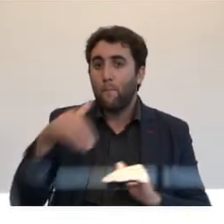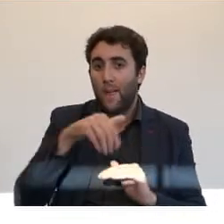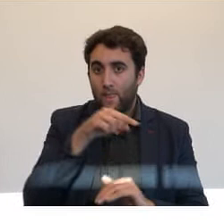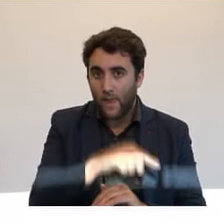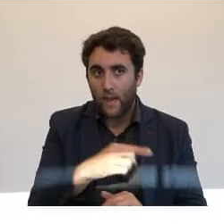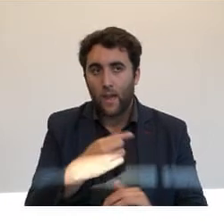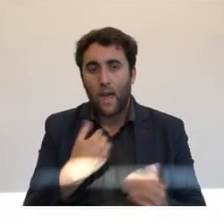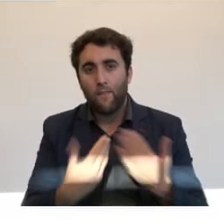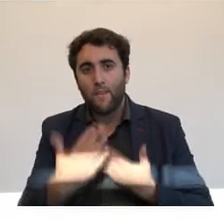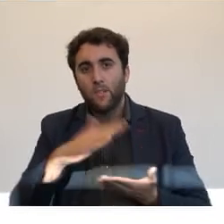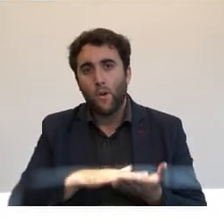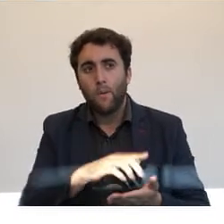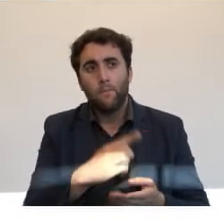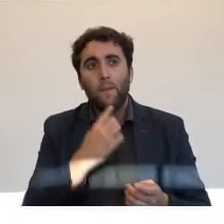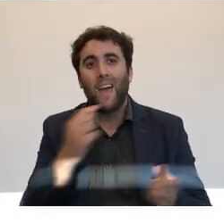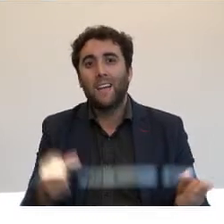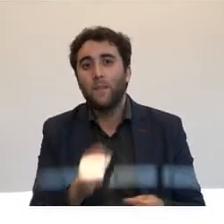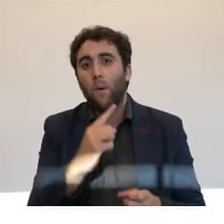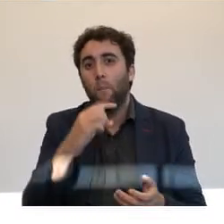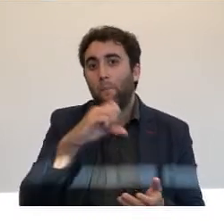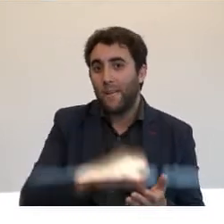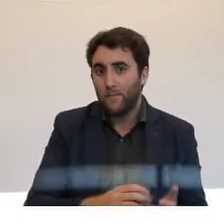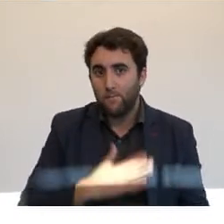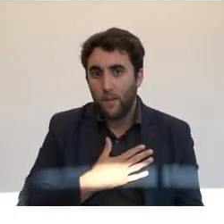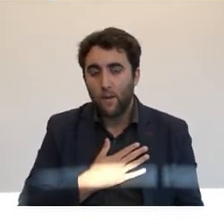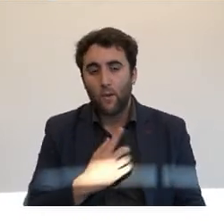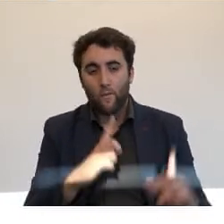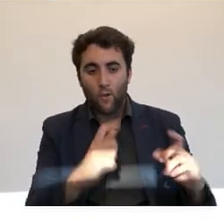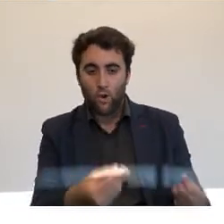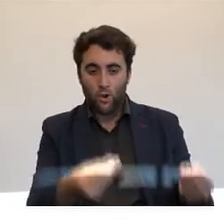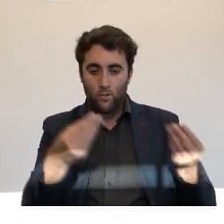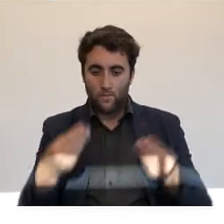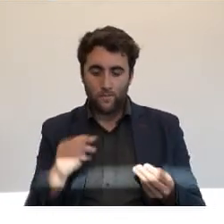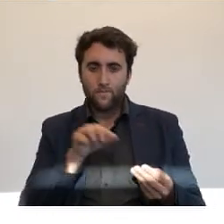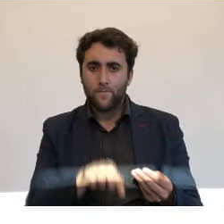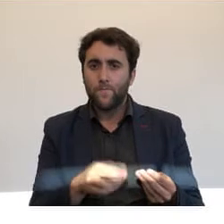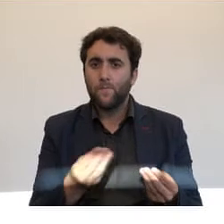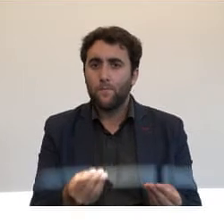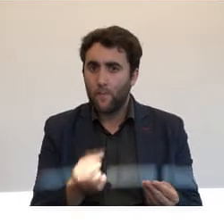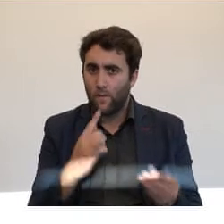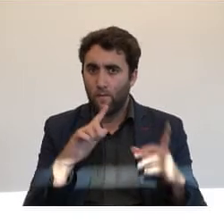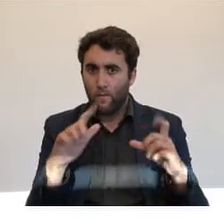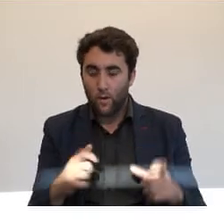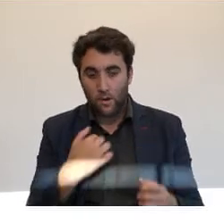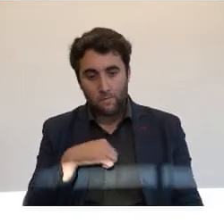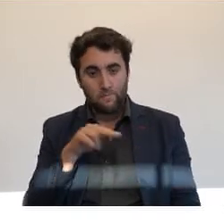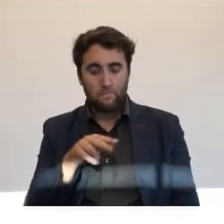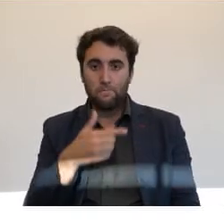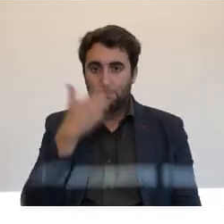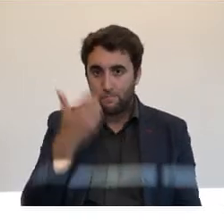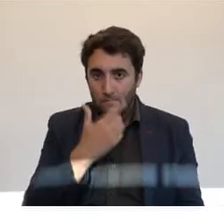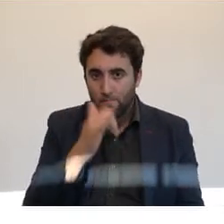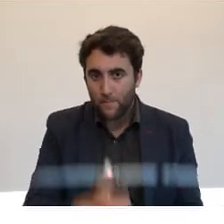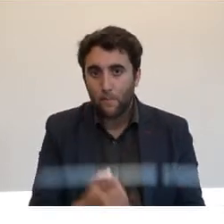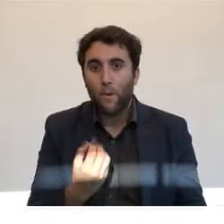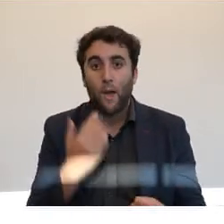estos temas y me dijo, mira lo que hacemos en mi país. Y me regaló esta fotografía. Una fotografía bastante llamativa porque lo